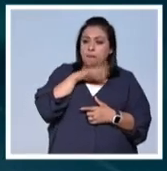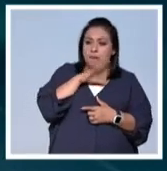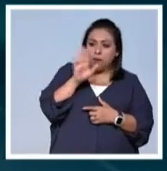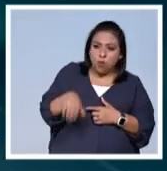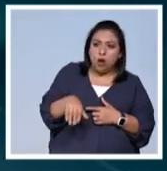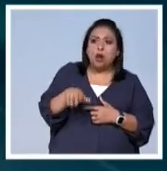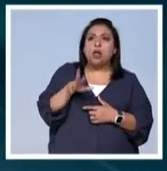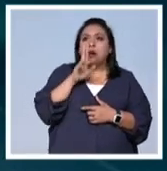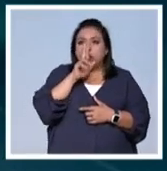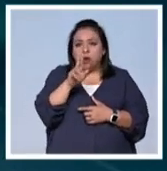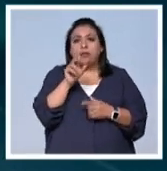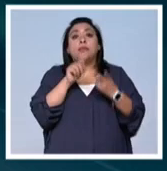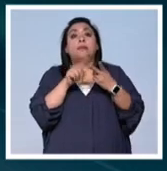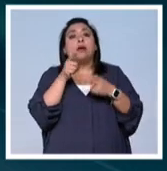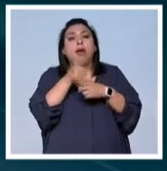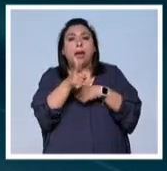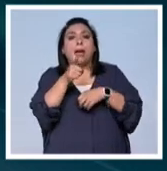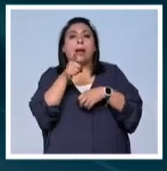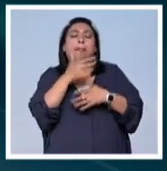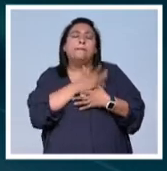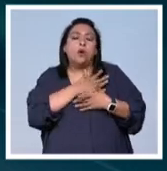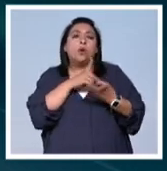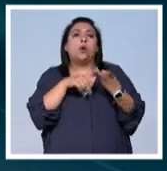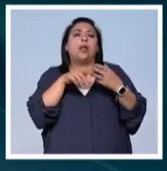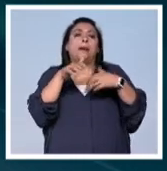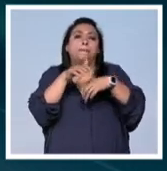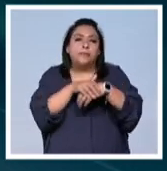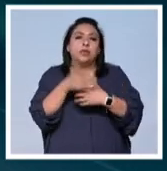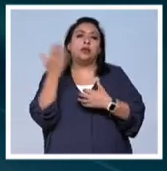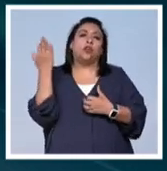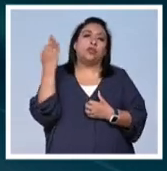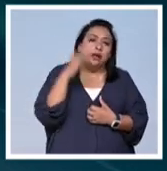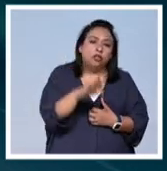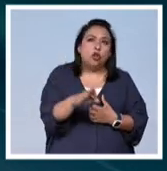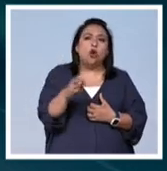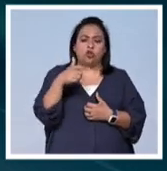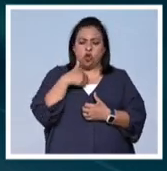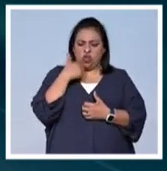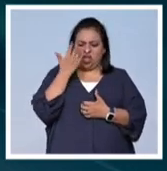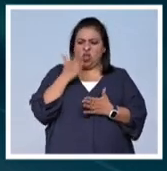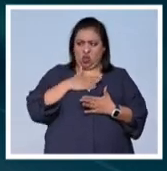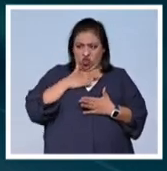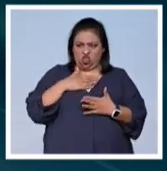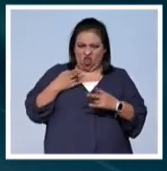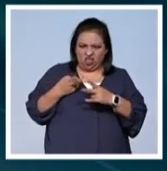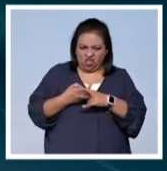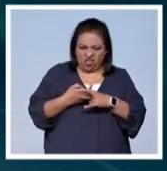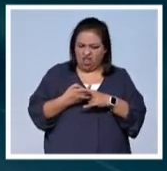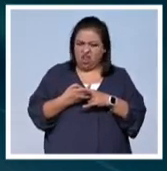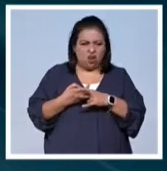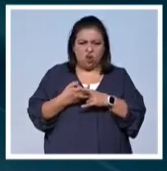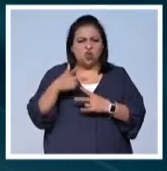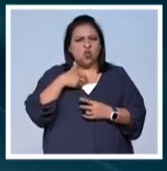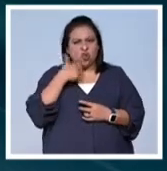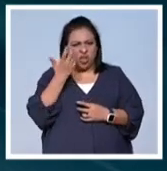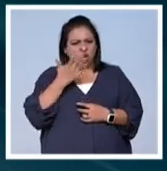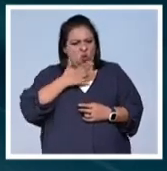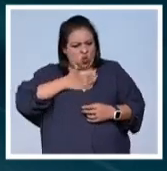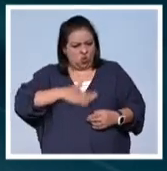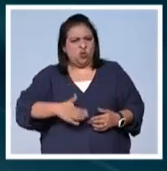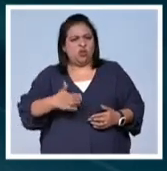encuentra o encuentra el amor encuentra amigos encuentra la traición se encuentra qué quiere ella volverse una asesina o realmente lo que quieres buscar